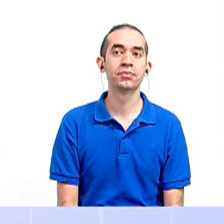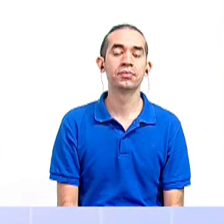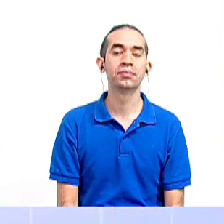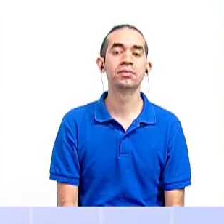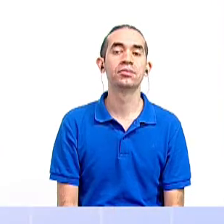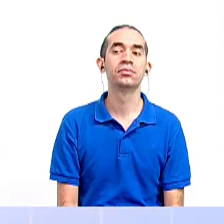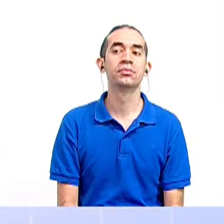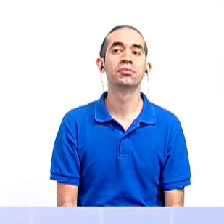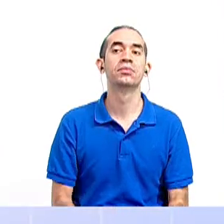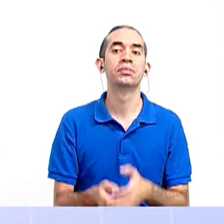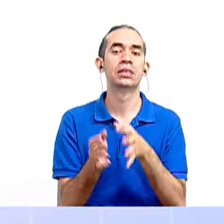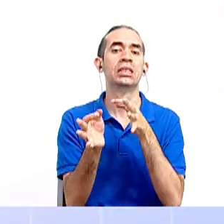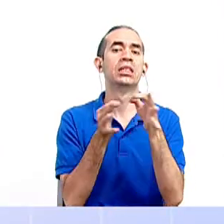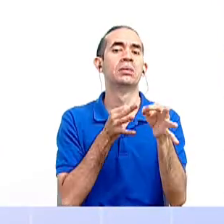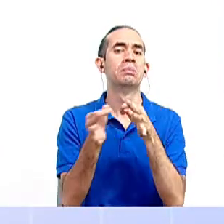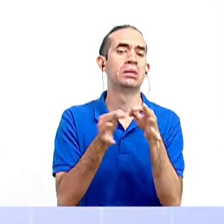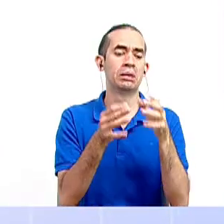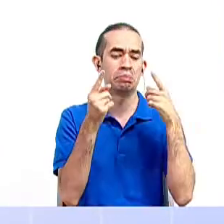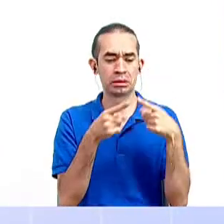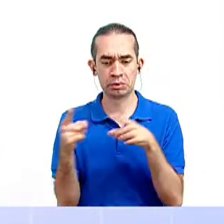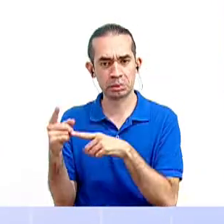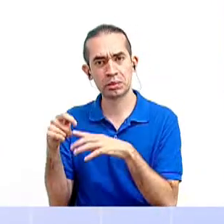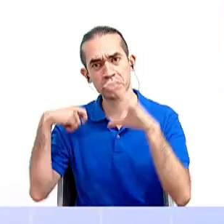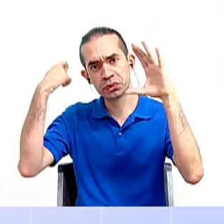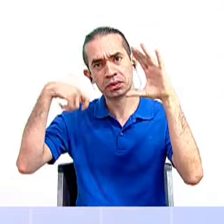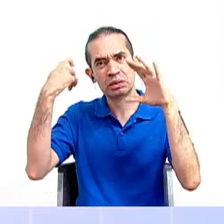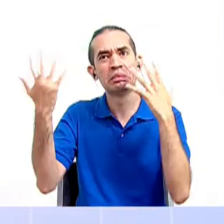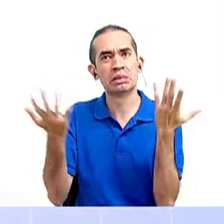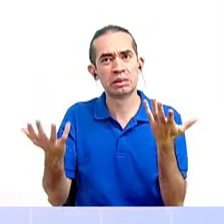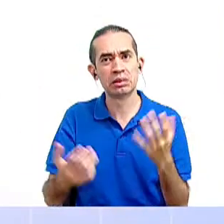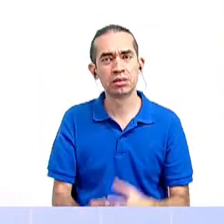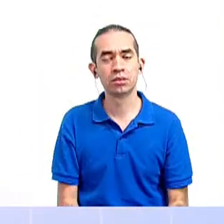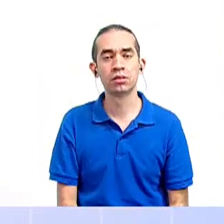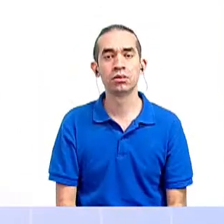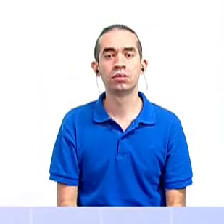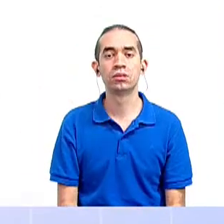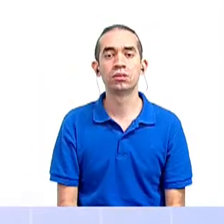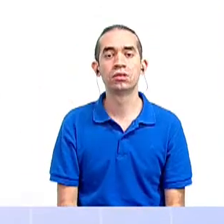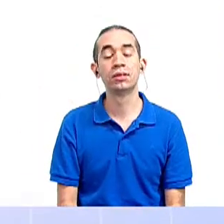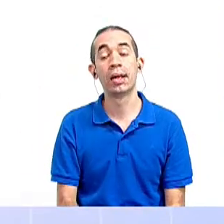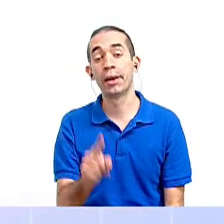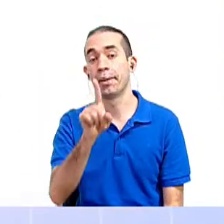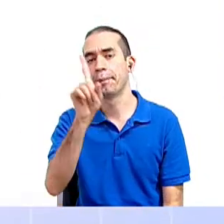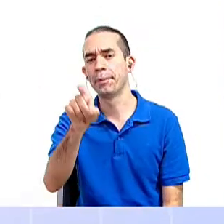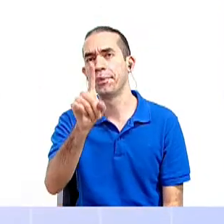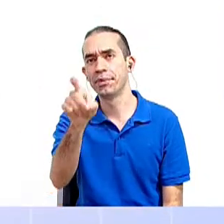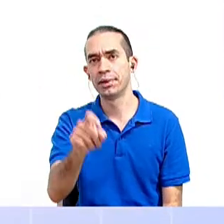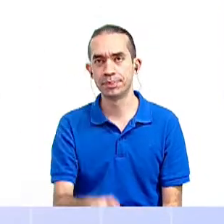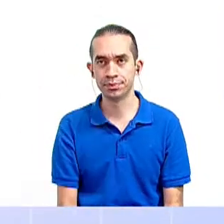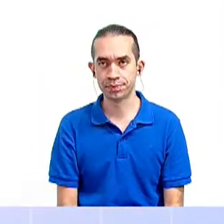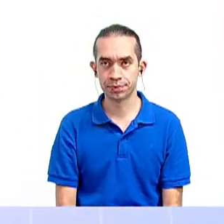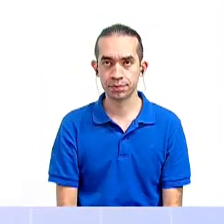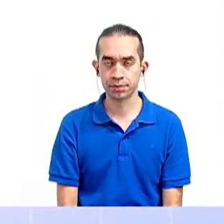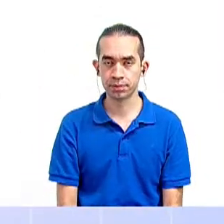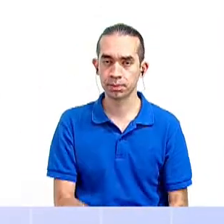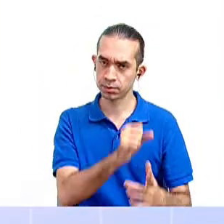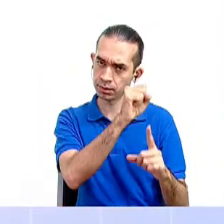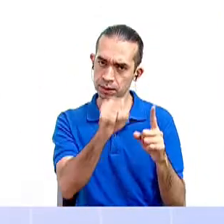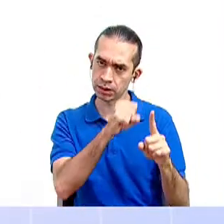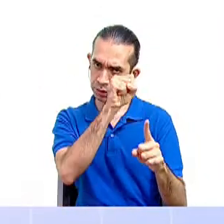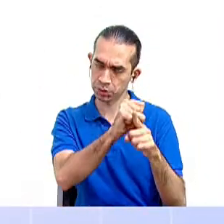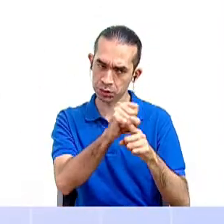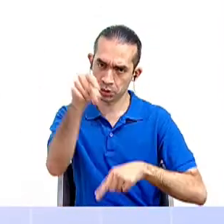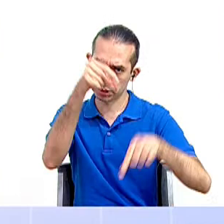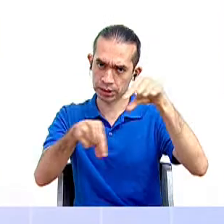Nosotros para poder explicar las cosas que pasaron en ese video, tenemos que poder contestar esas preguntas. Primero, ¿cómo se